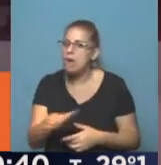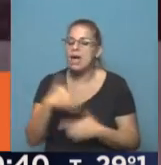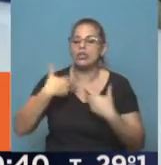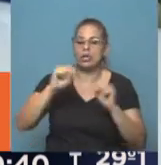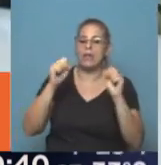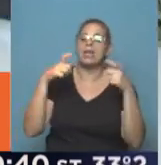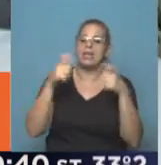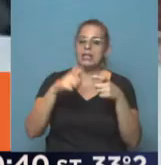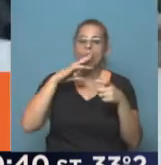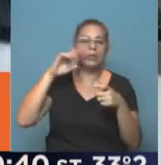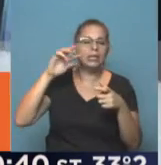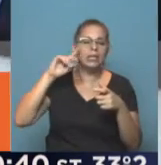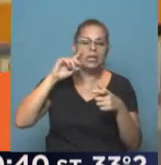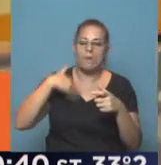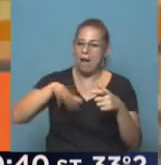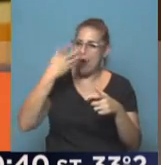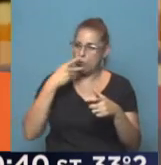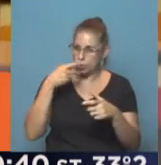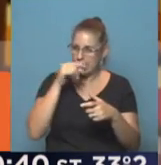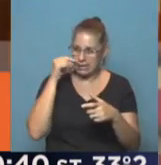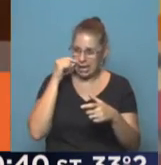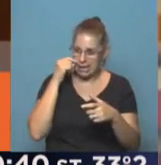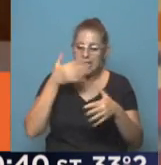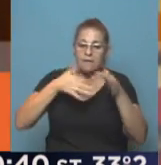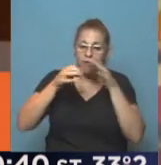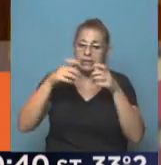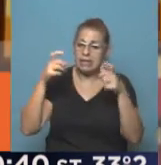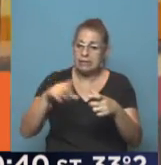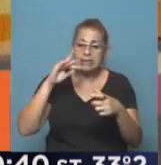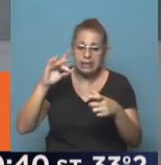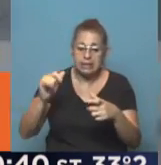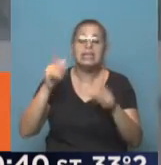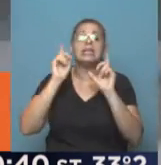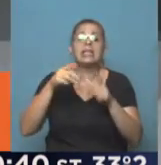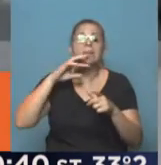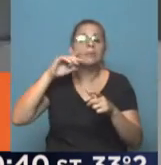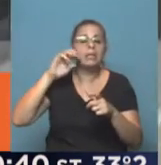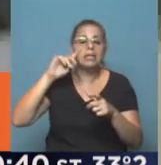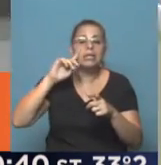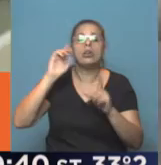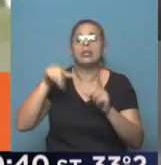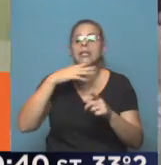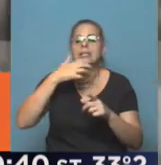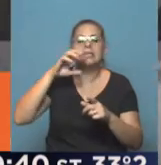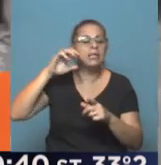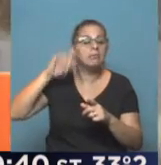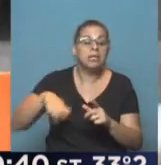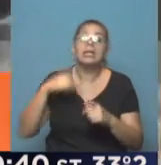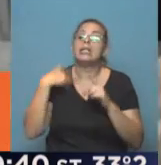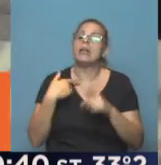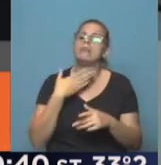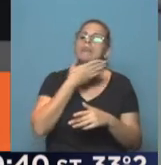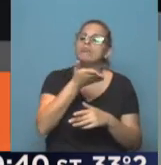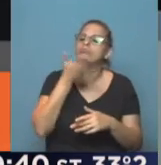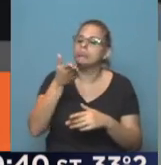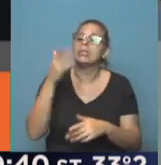vinilos, que es el soporte que a él más le gusta. Salió a la venta en CD, en vinilos, además de las plataformas de streaming, y salió a recorrer, por un